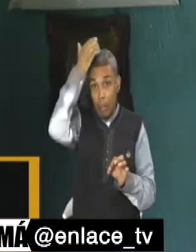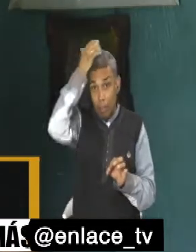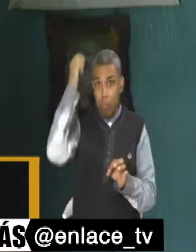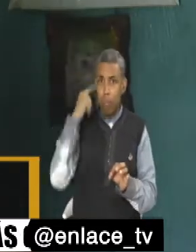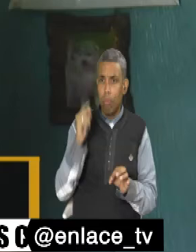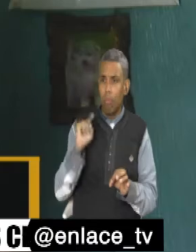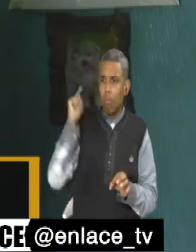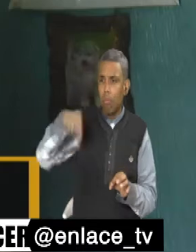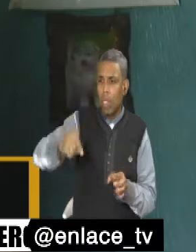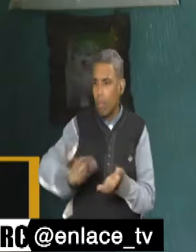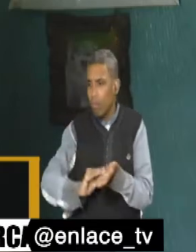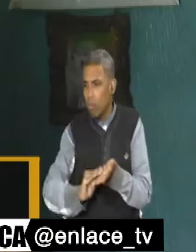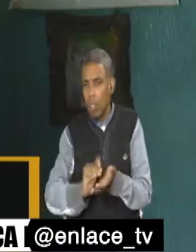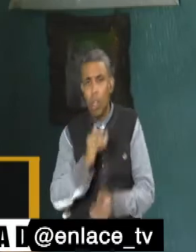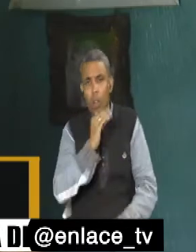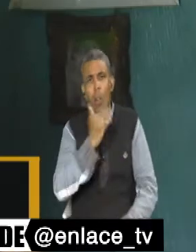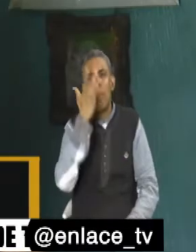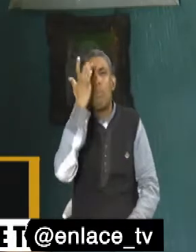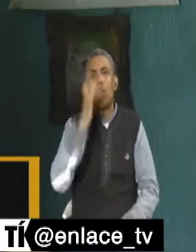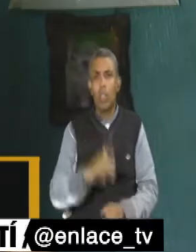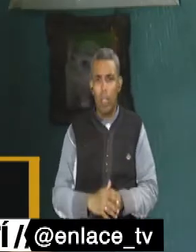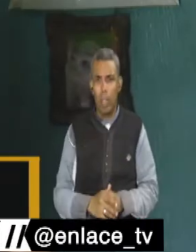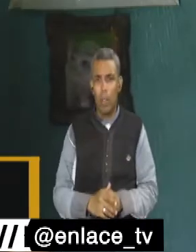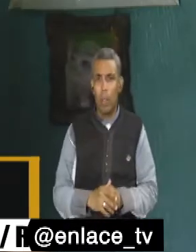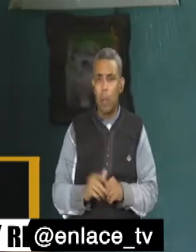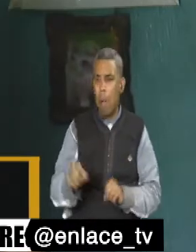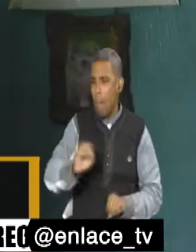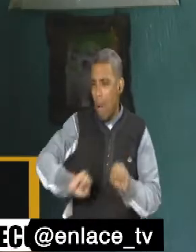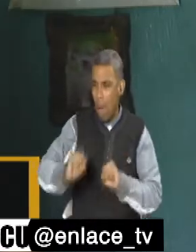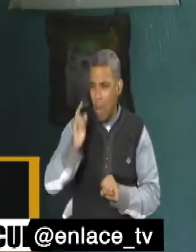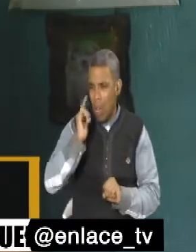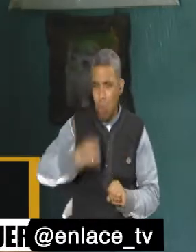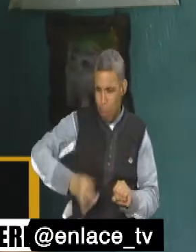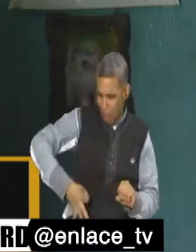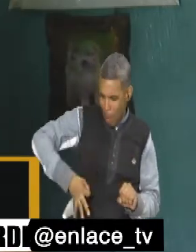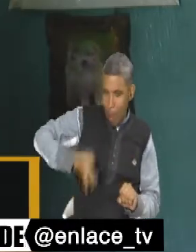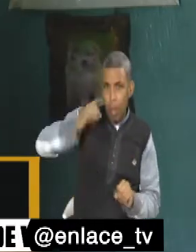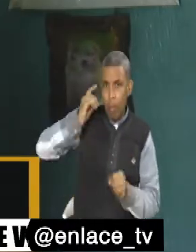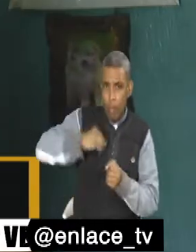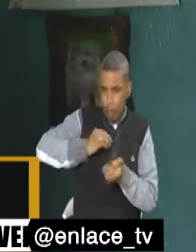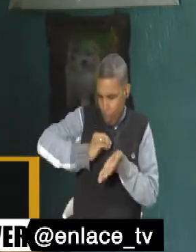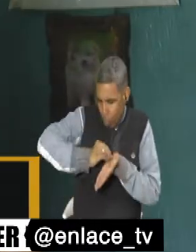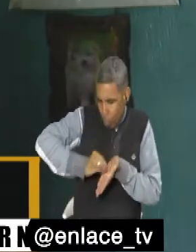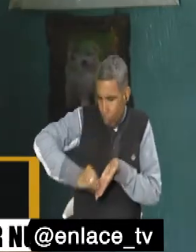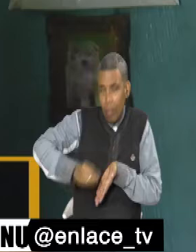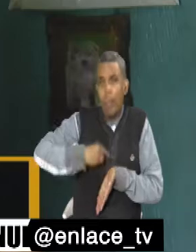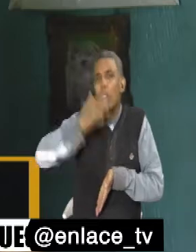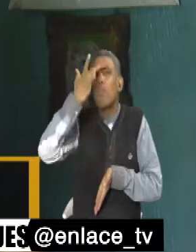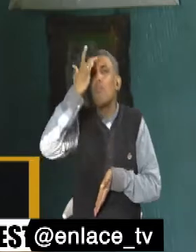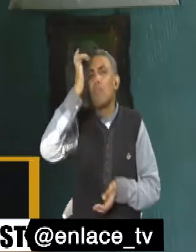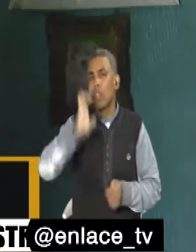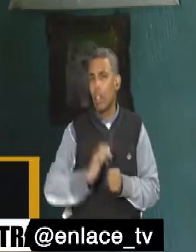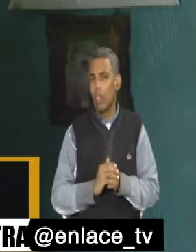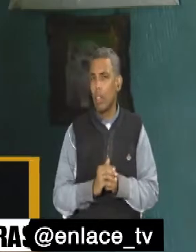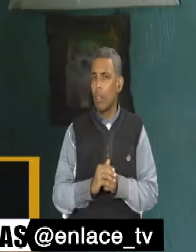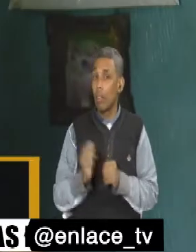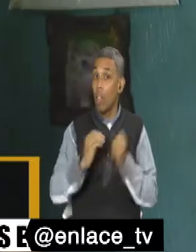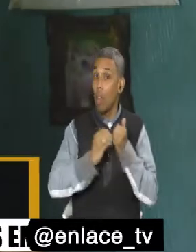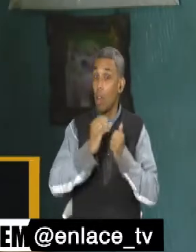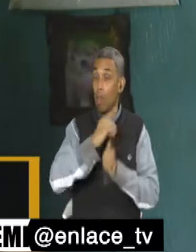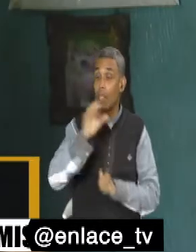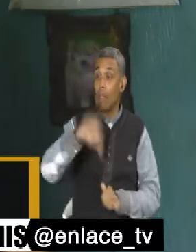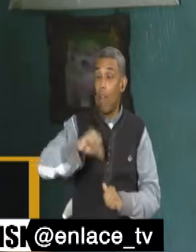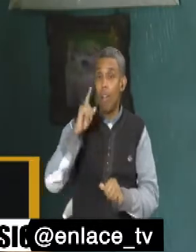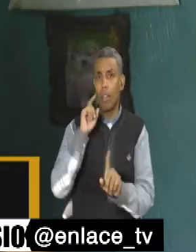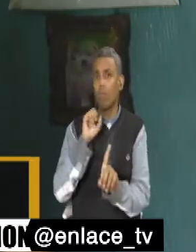injustamente me parece que eso es ilógico. Para mí es como que jugar con los sentimientos de las personas humildes que verdaderamente